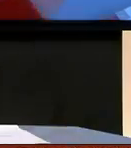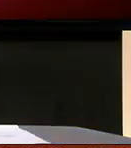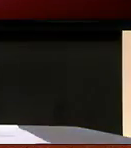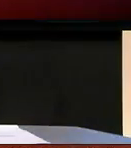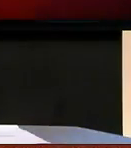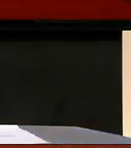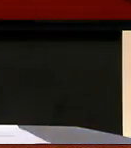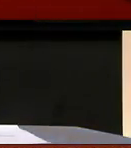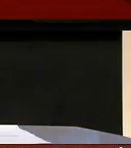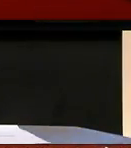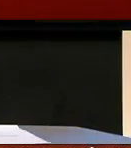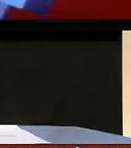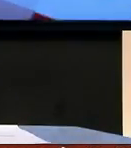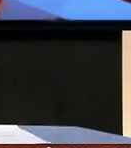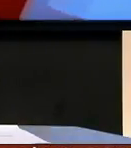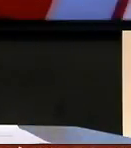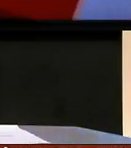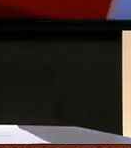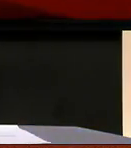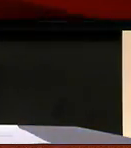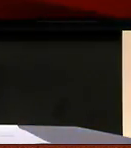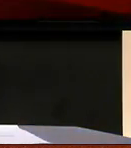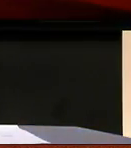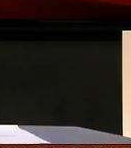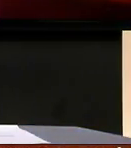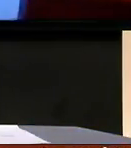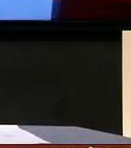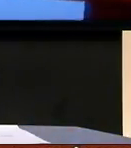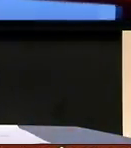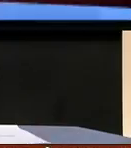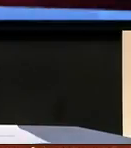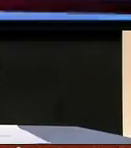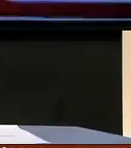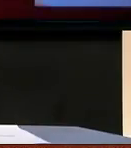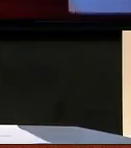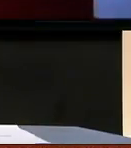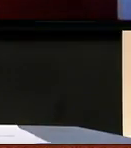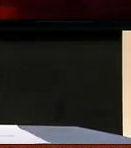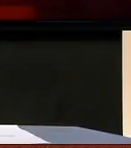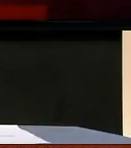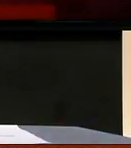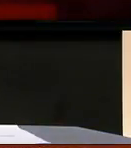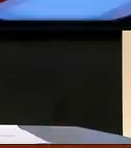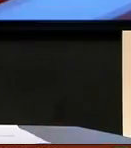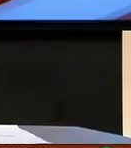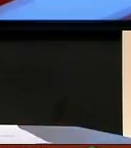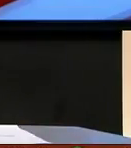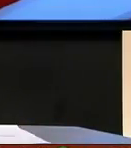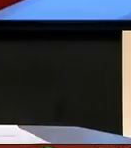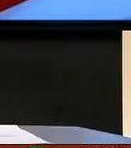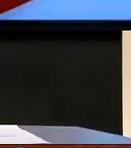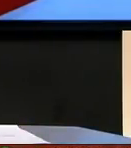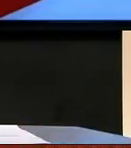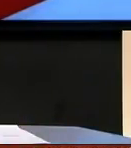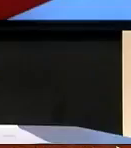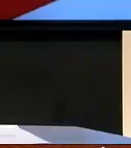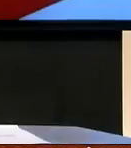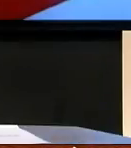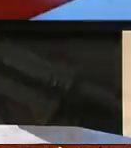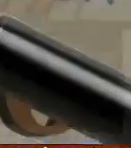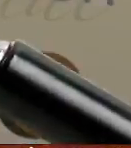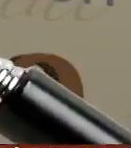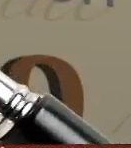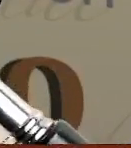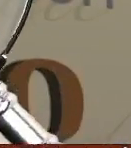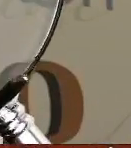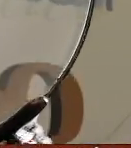Ya está listo nuestro compañero César Gabriel, quien nos explica el uso correcto del idioma en su sección Así como te lo cuento. Muy buenos días.